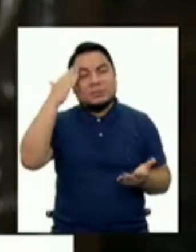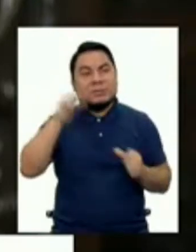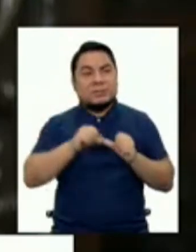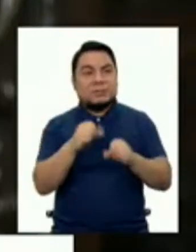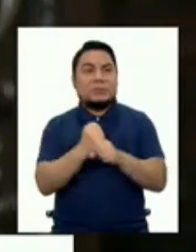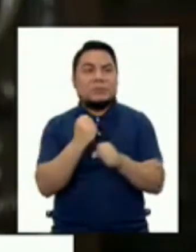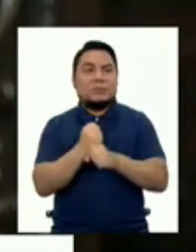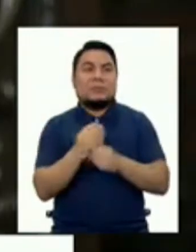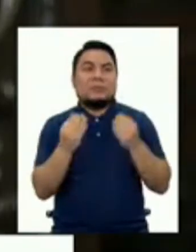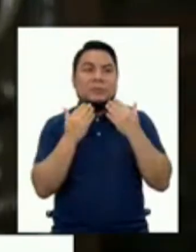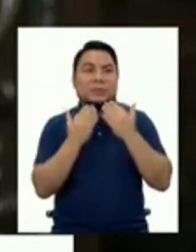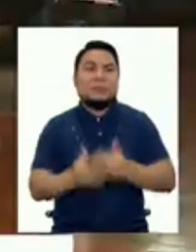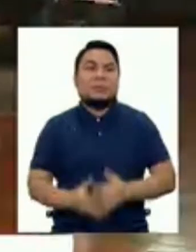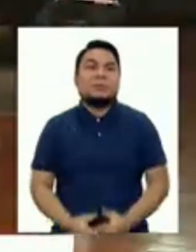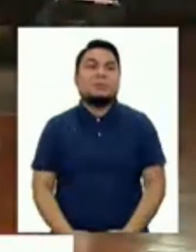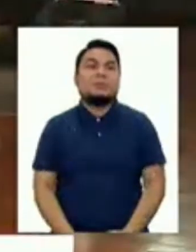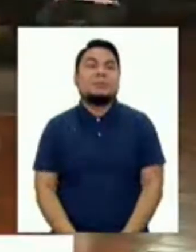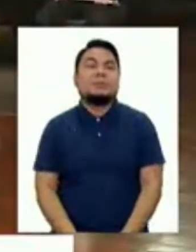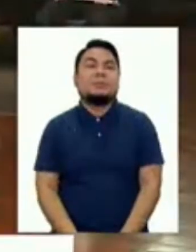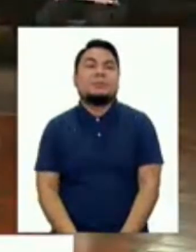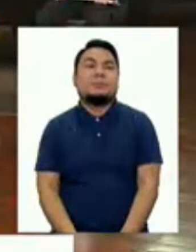trabajando en esa línea. Muchas gracias, presidente.